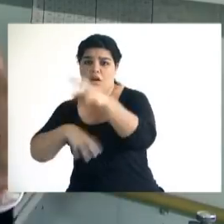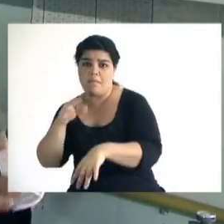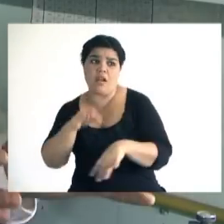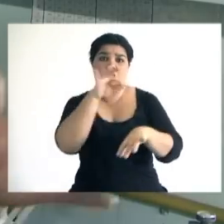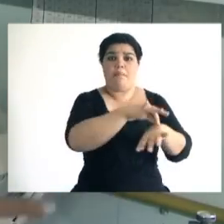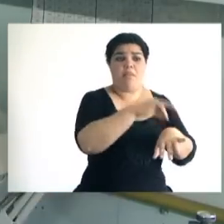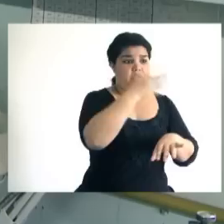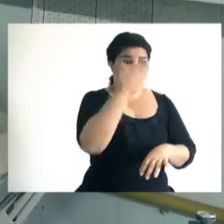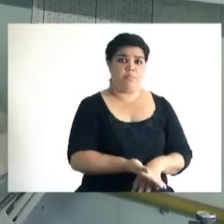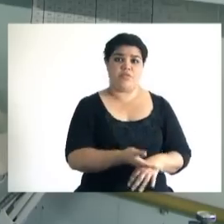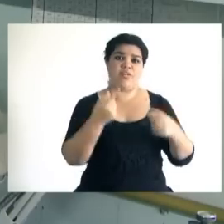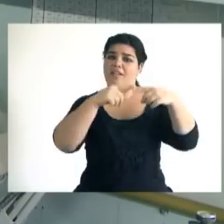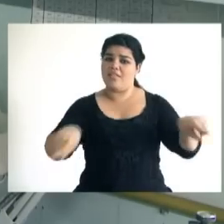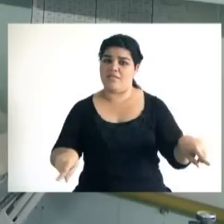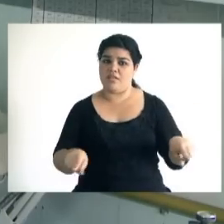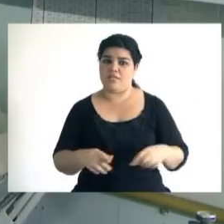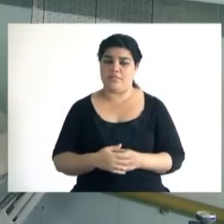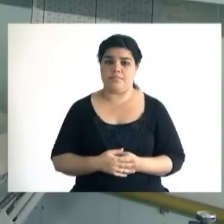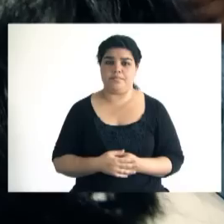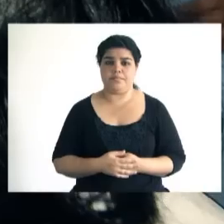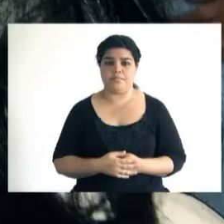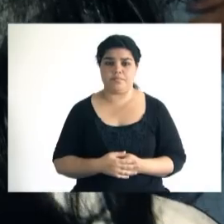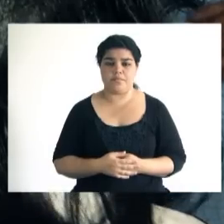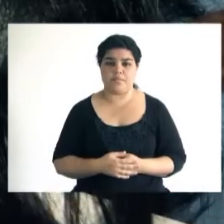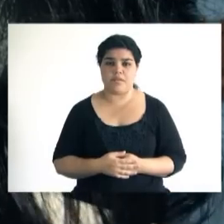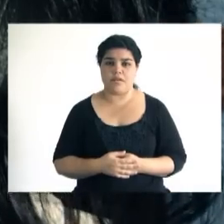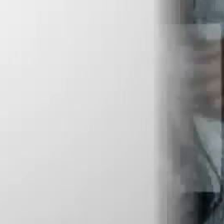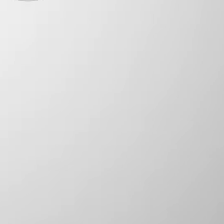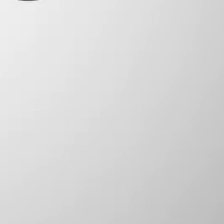veterinarios para los animales y los médicos para la salud humana.